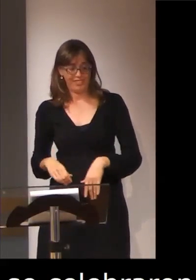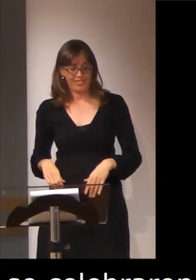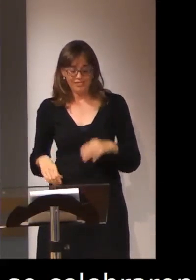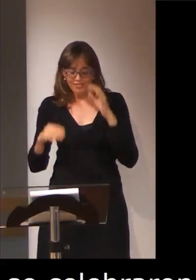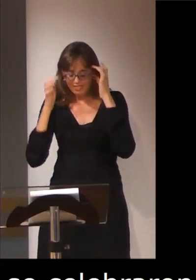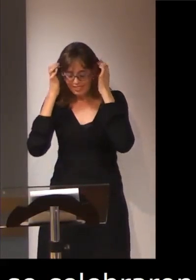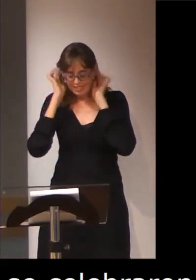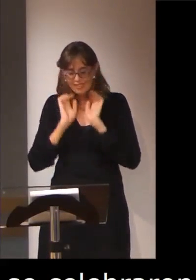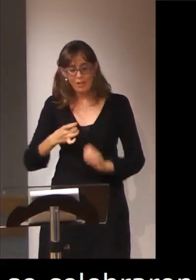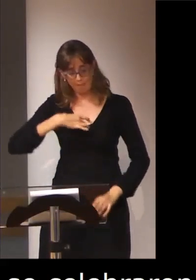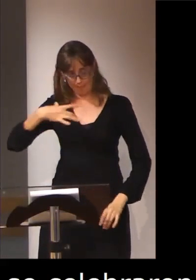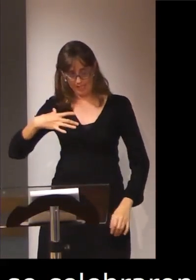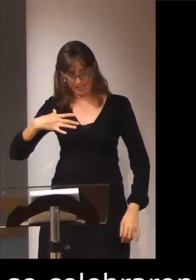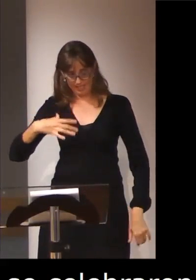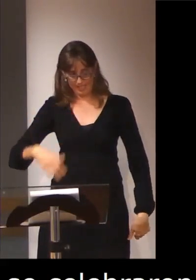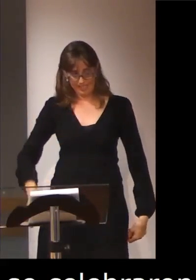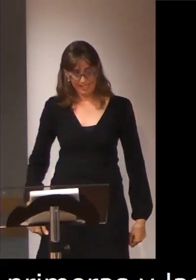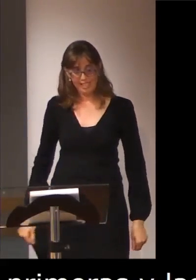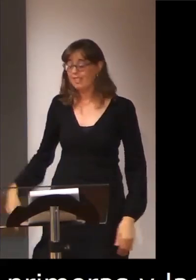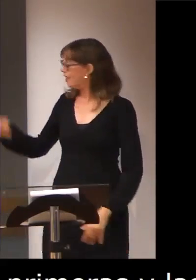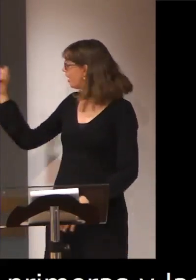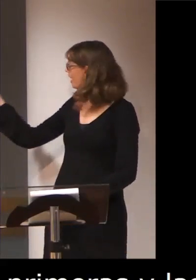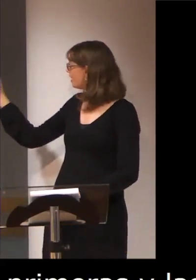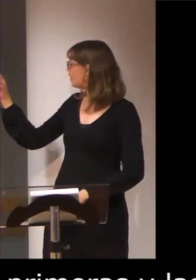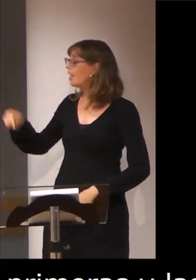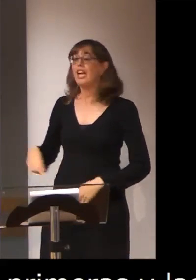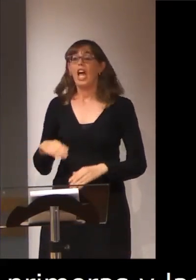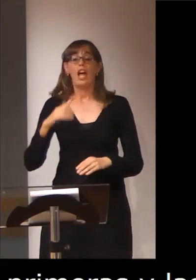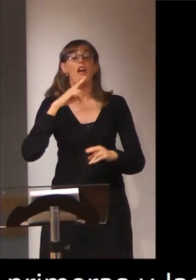Las primeras jornadas son las que veis ahí.